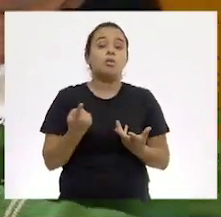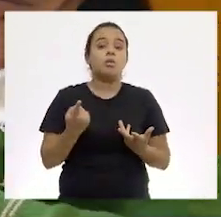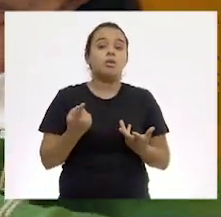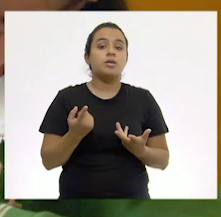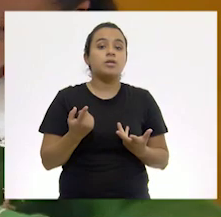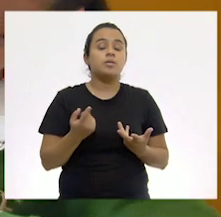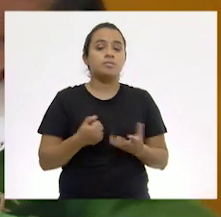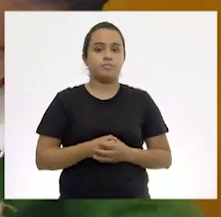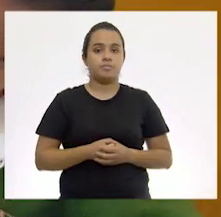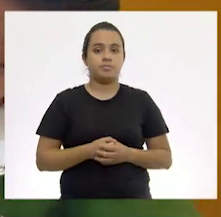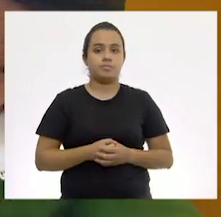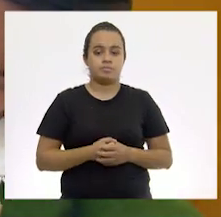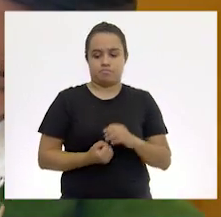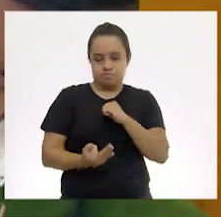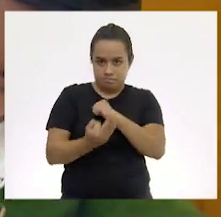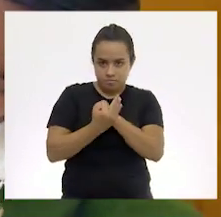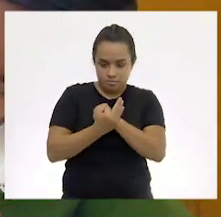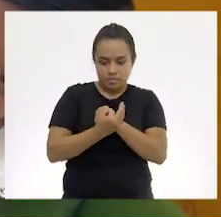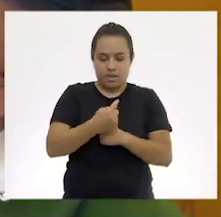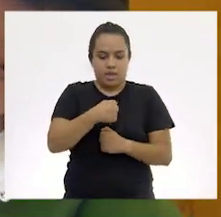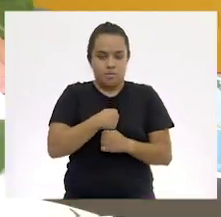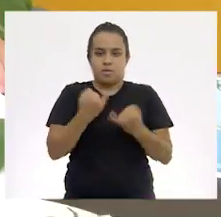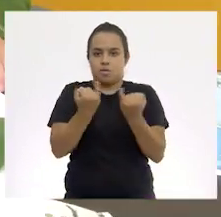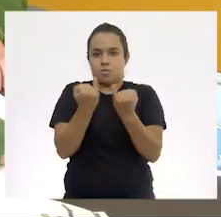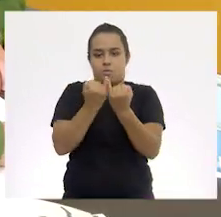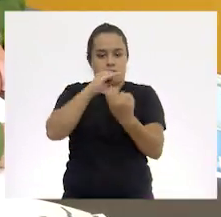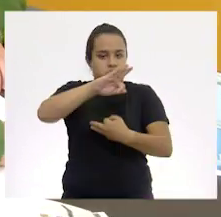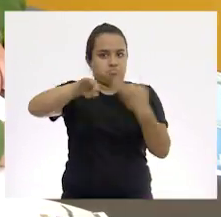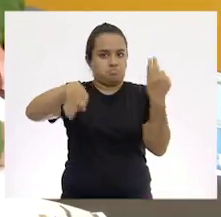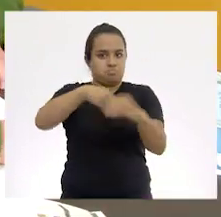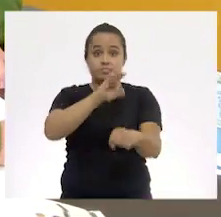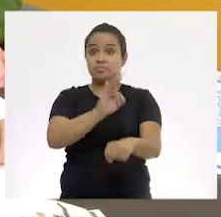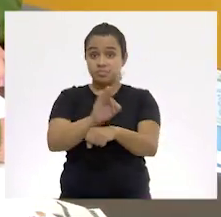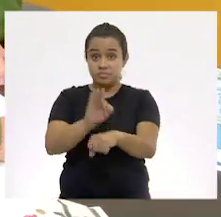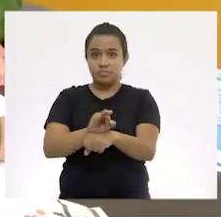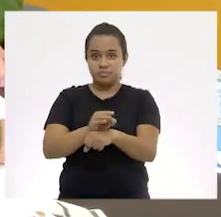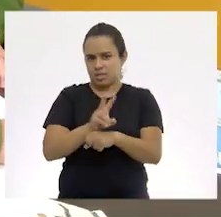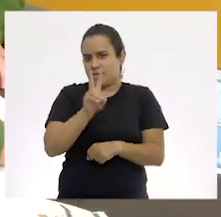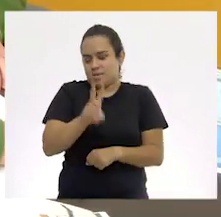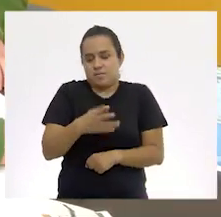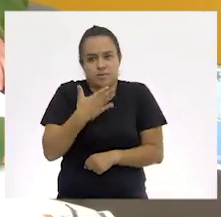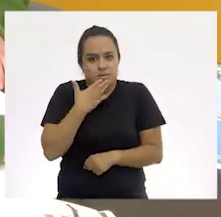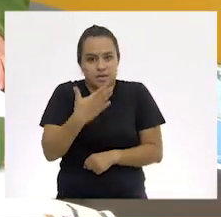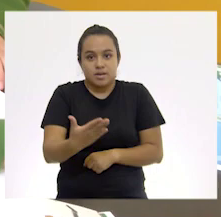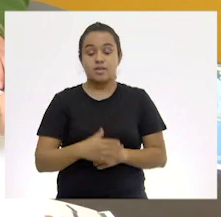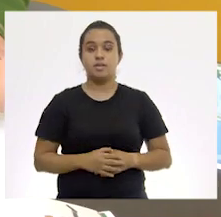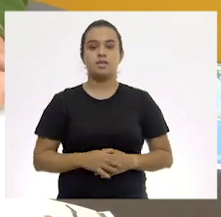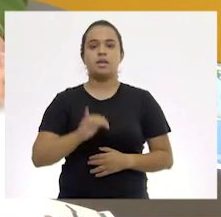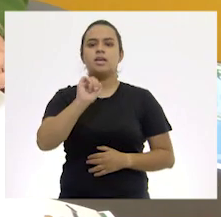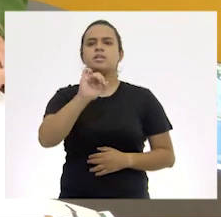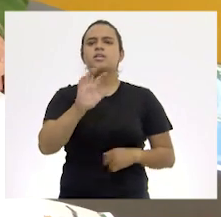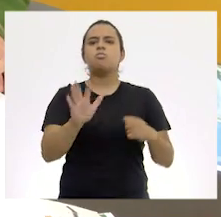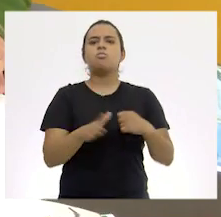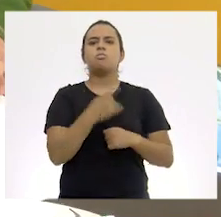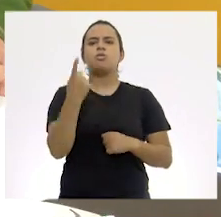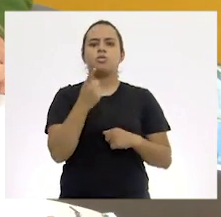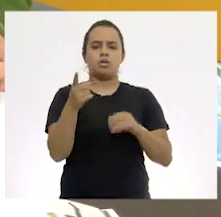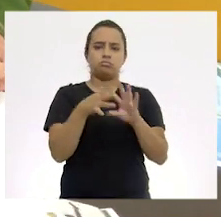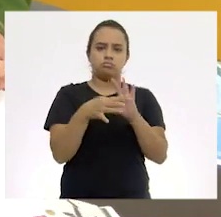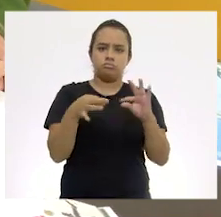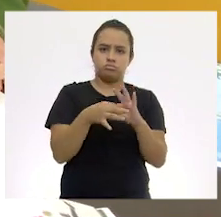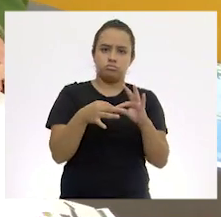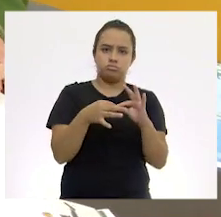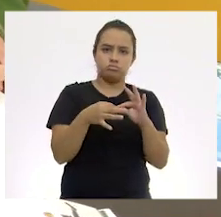También es buena para mí, para todos, y creo que ha sido muy buena. Sí, porque dicen todo